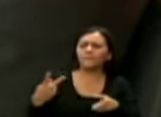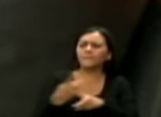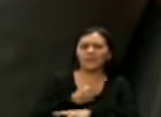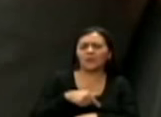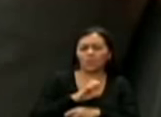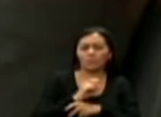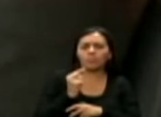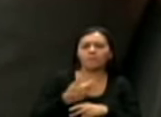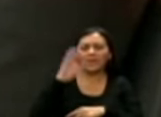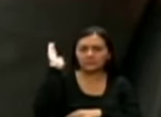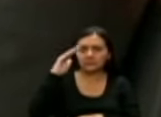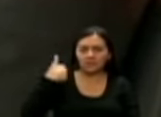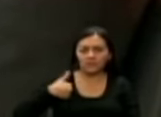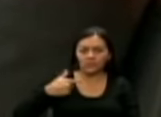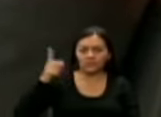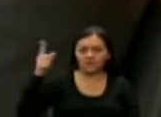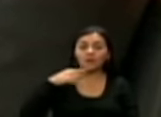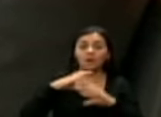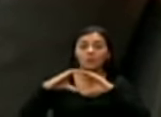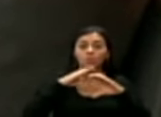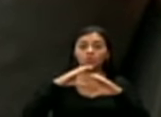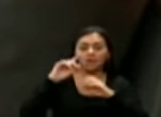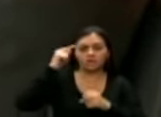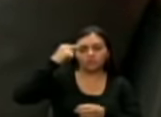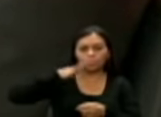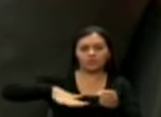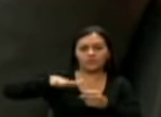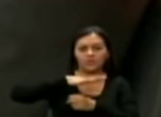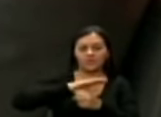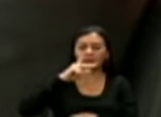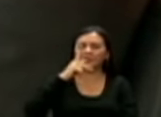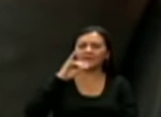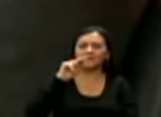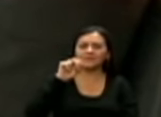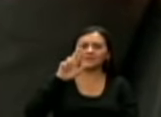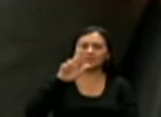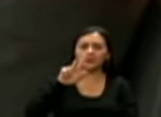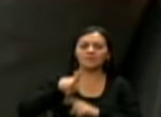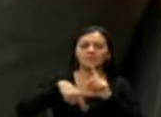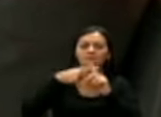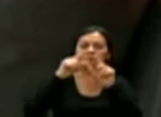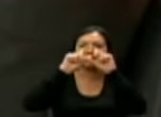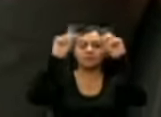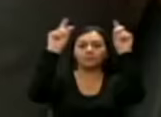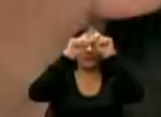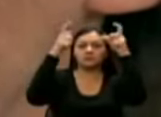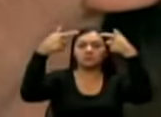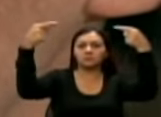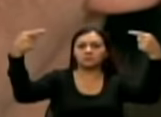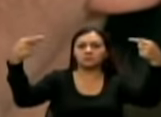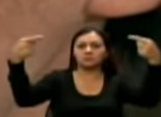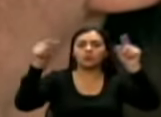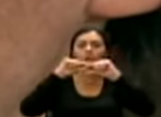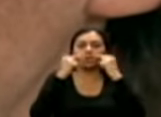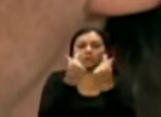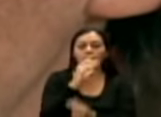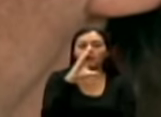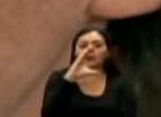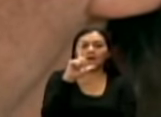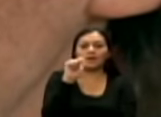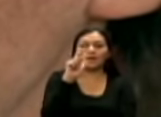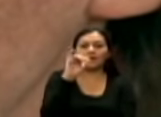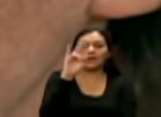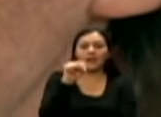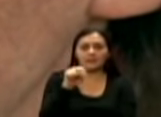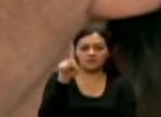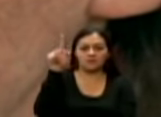entre lo que significa el concepto de comunicación del gobierno de los Kirchner y las grandes corporaciones, entre ellos el grupo Clarín. ¿Cómo